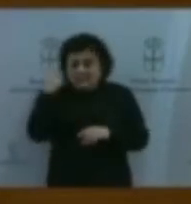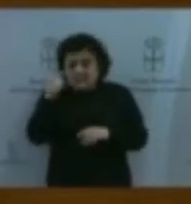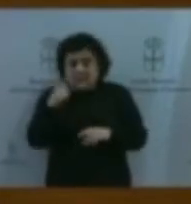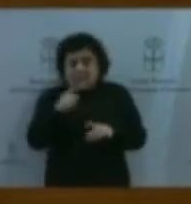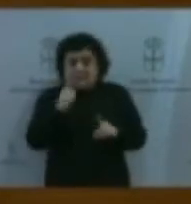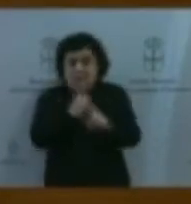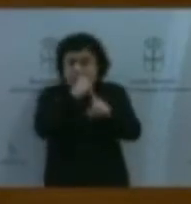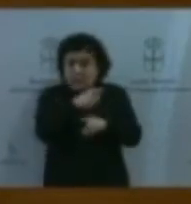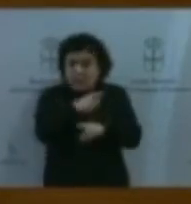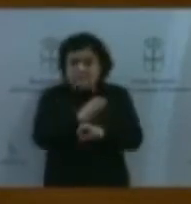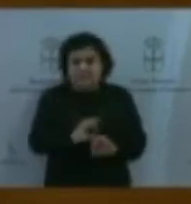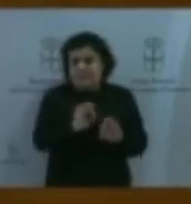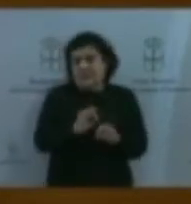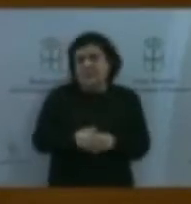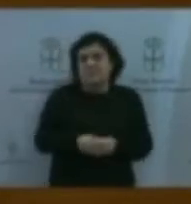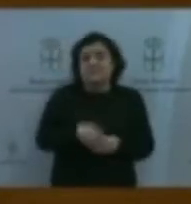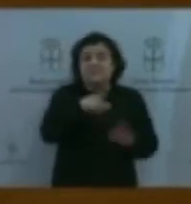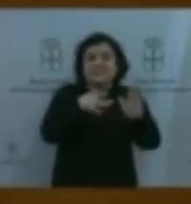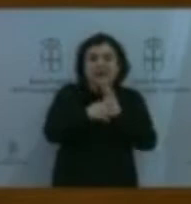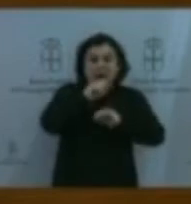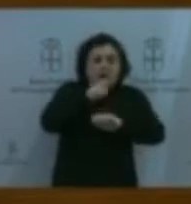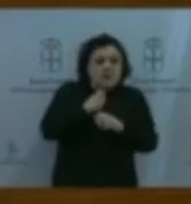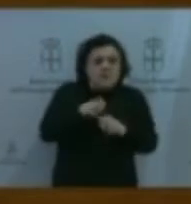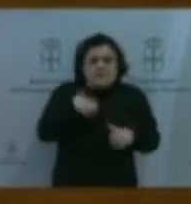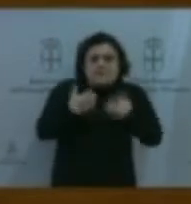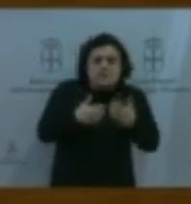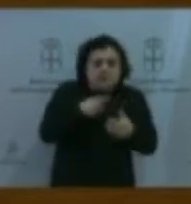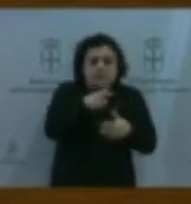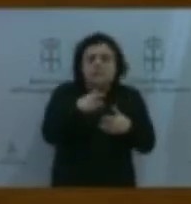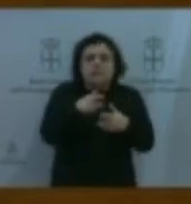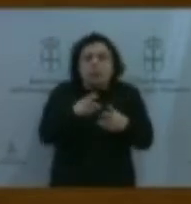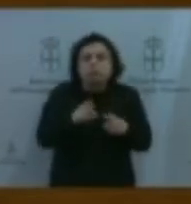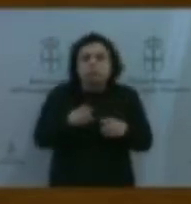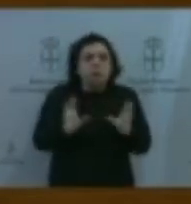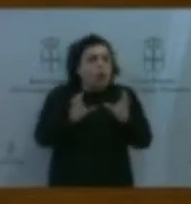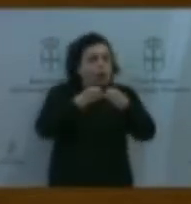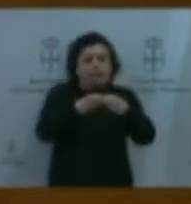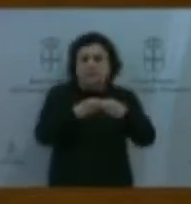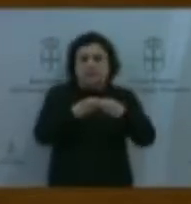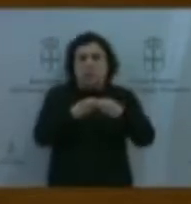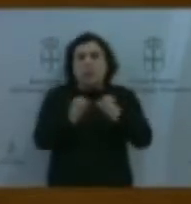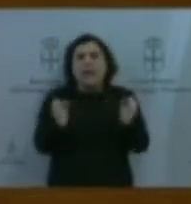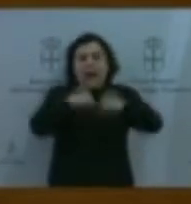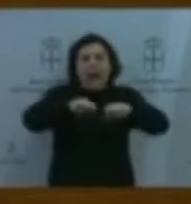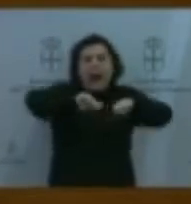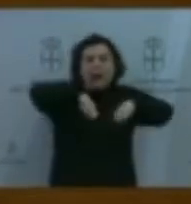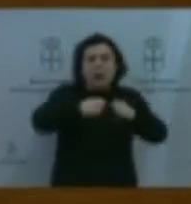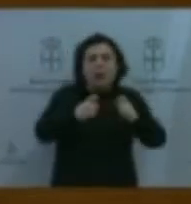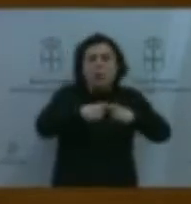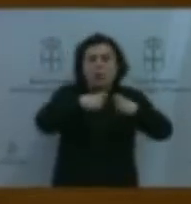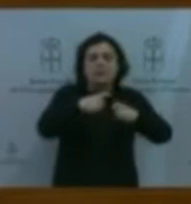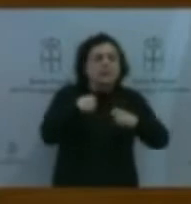y esa agresividad a un gobierno de coalición que creemos que es histórico, creemos que está expandiendo socialmente y que creemos que de alguna manera tenemos